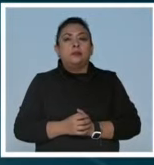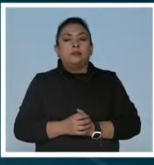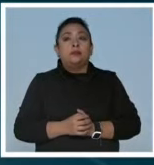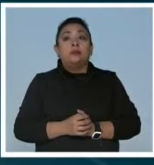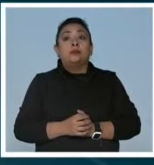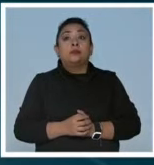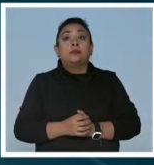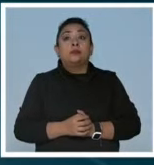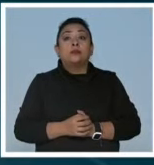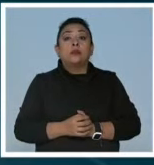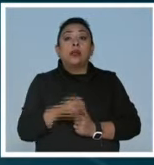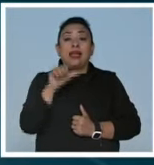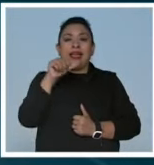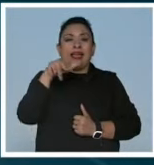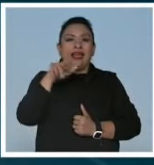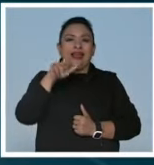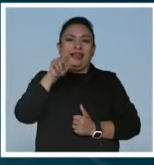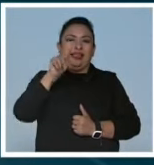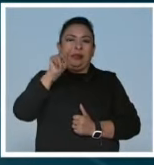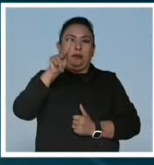del altiplano central también